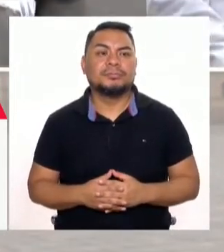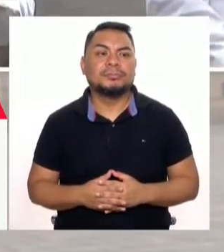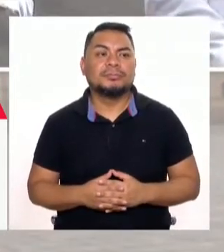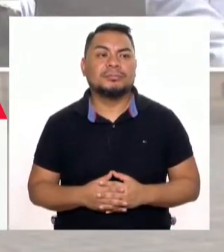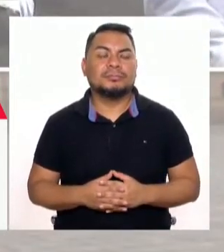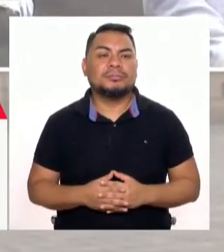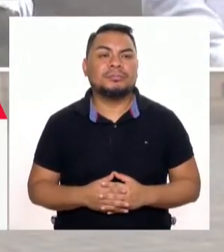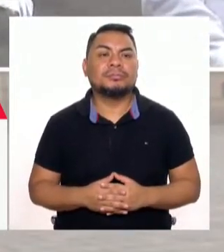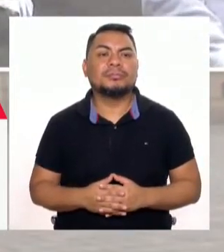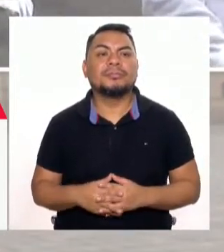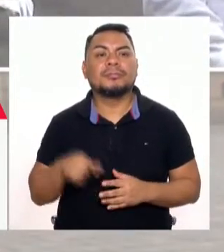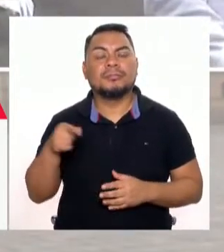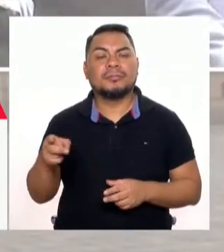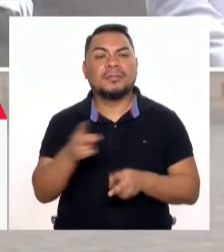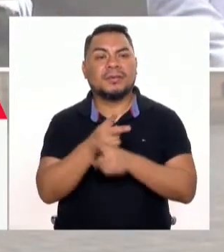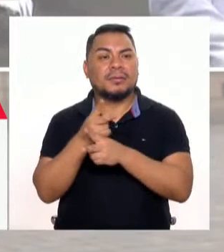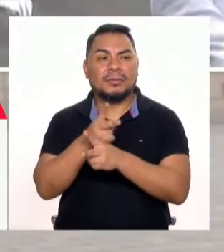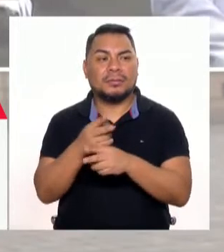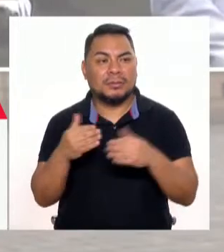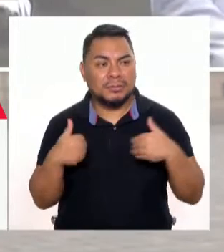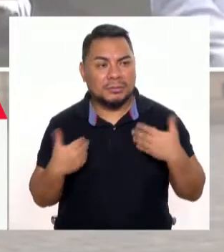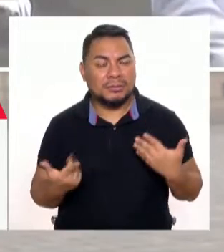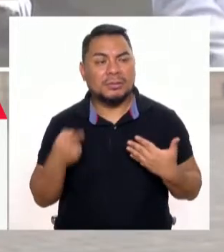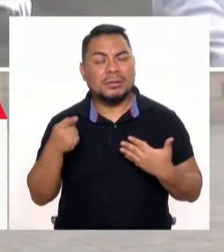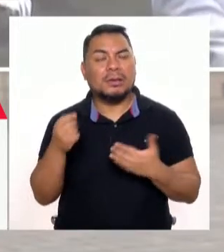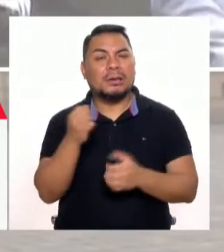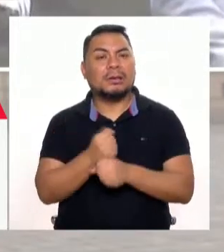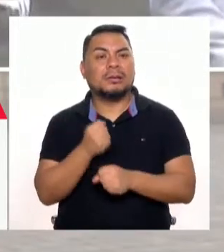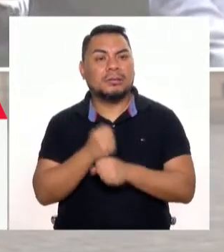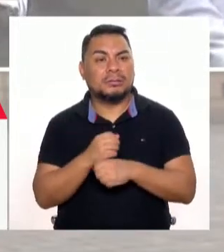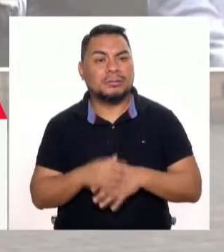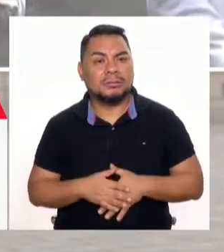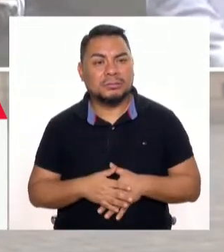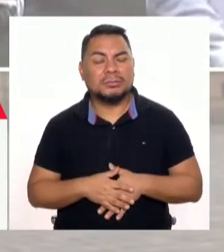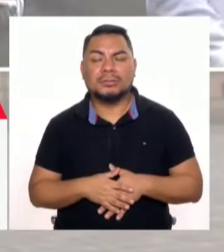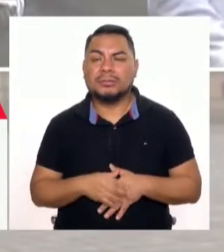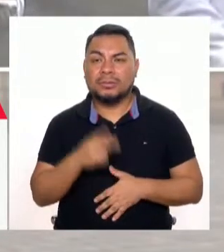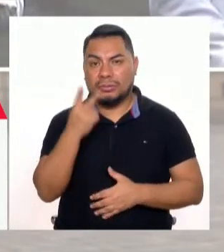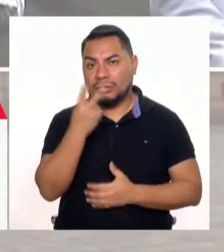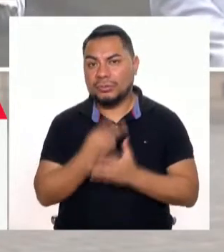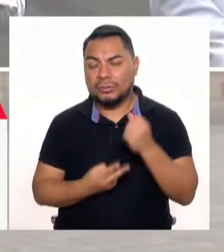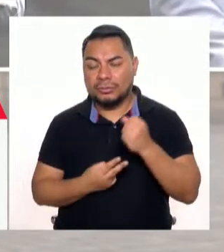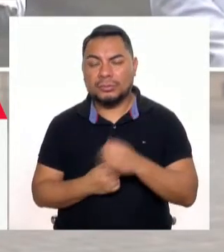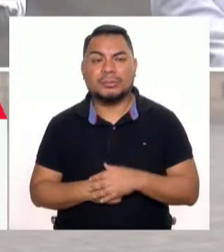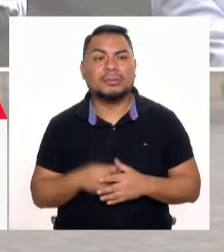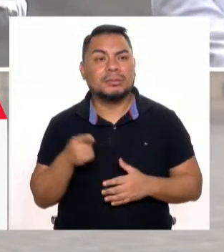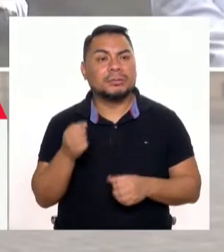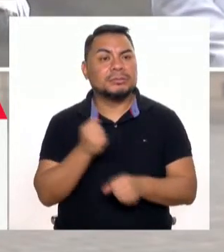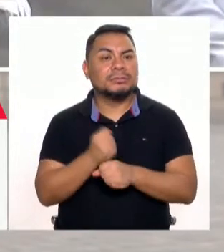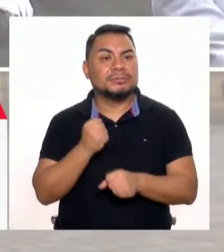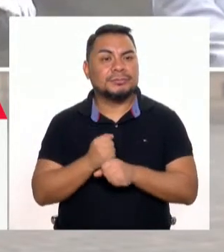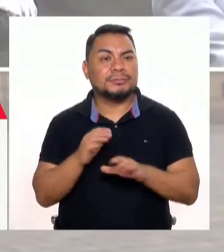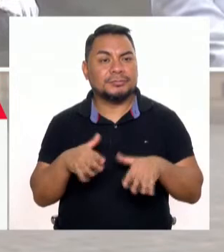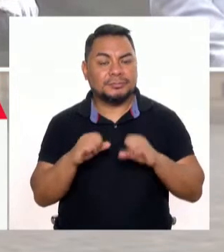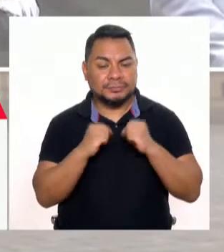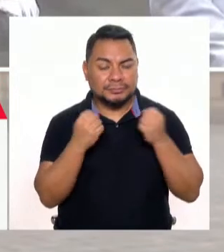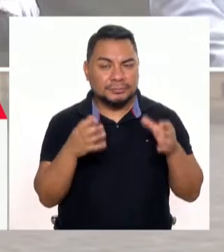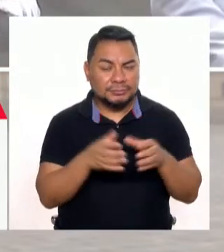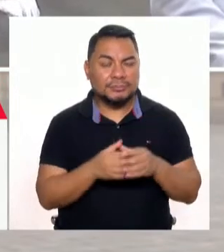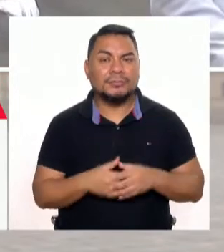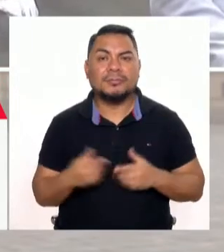y ese cuidado tiene que ser en ese trabajo mixto en ese trabajo en equipo